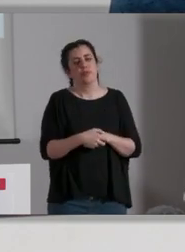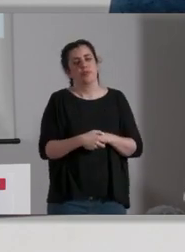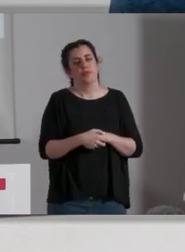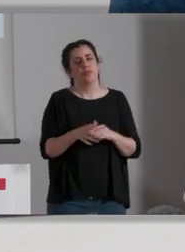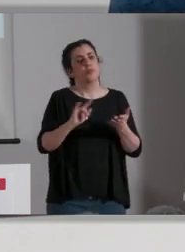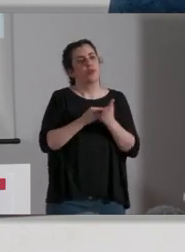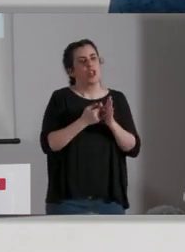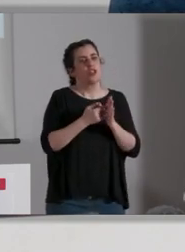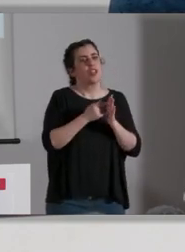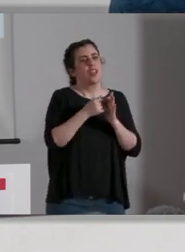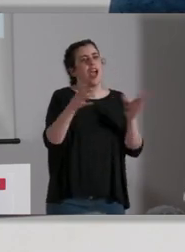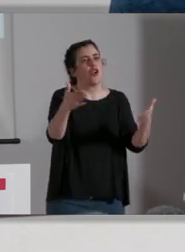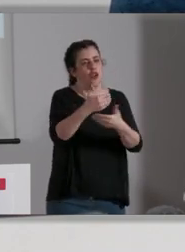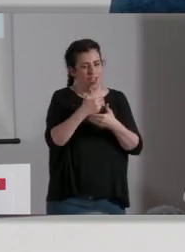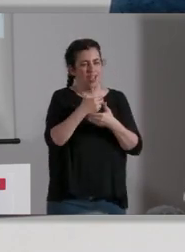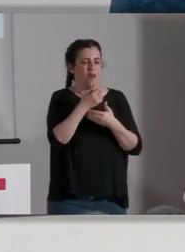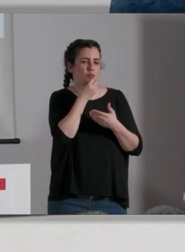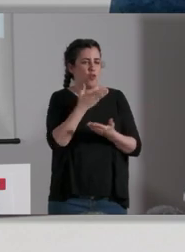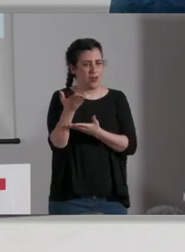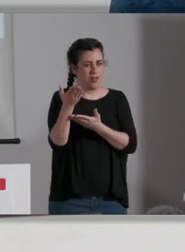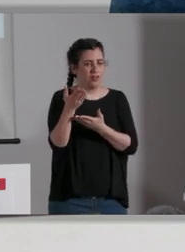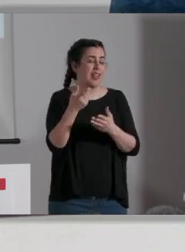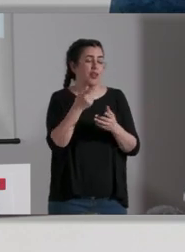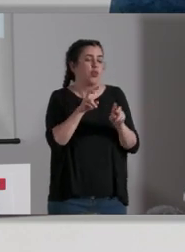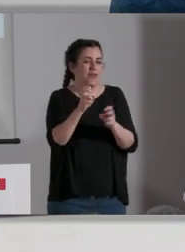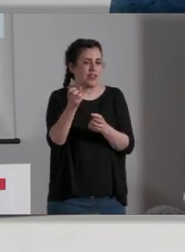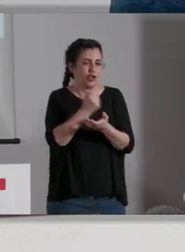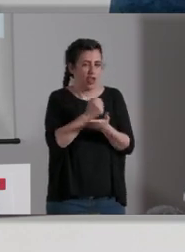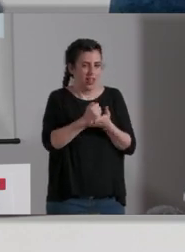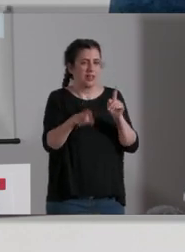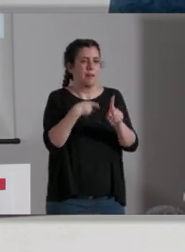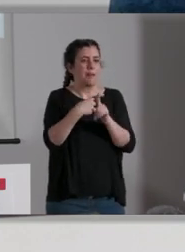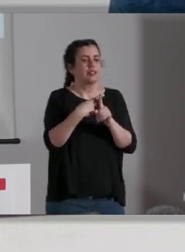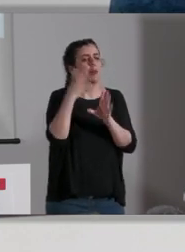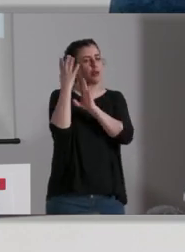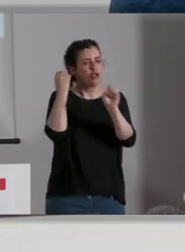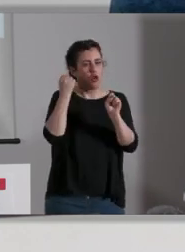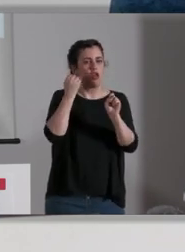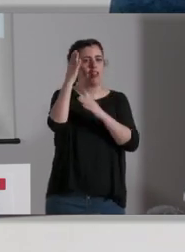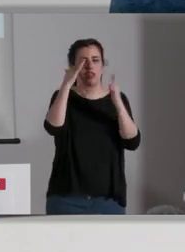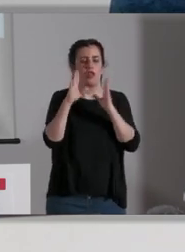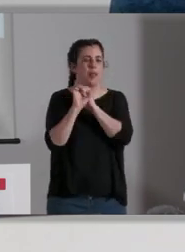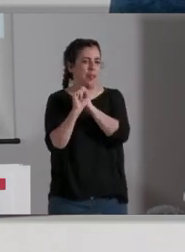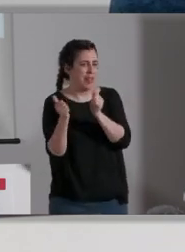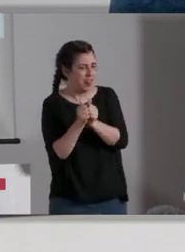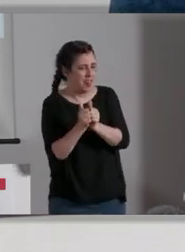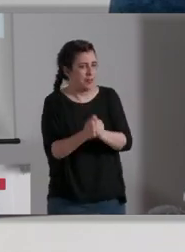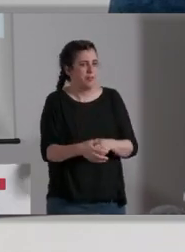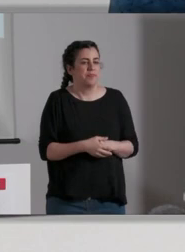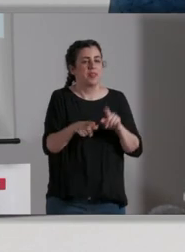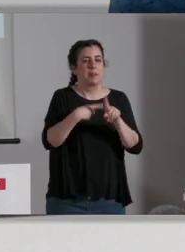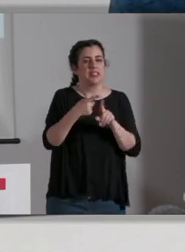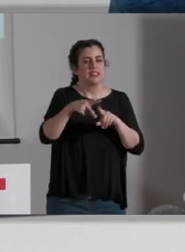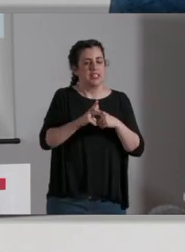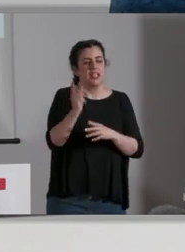de acogida, a nuevas socias y protocolo de atención a la dependencia. También realizamos talleres y sesiones formativas en